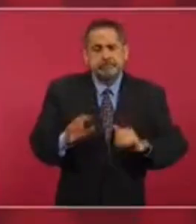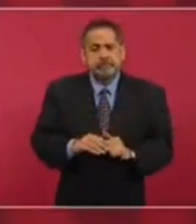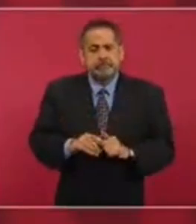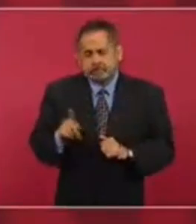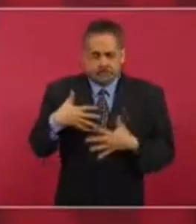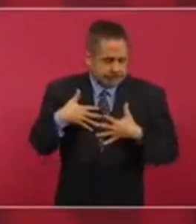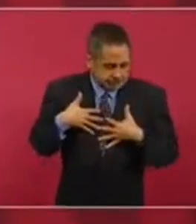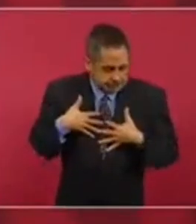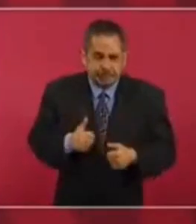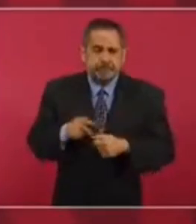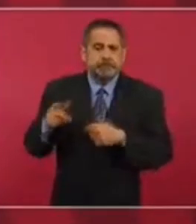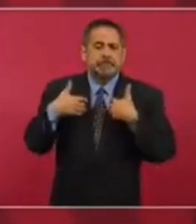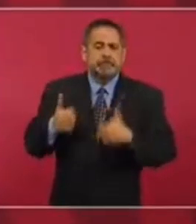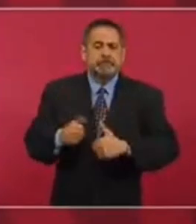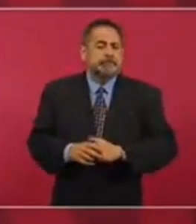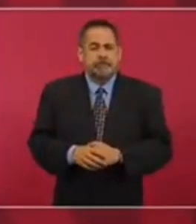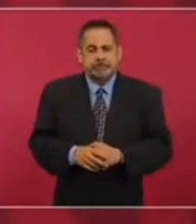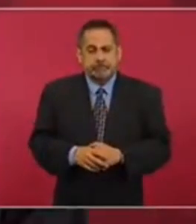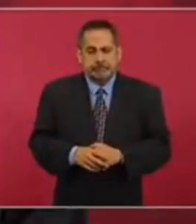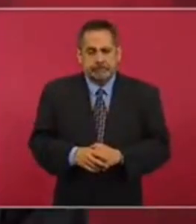Lo entiendo.